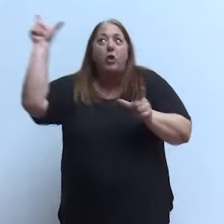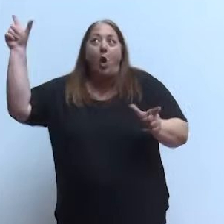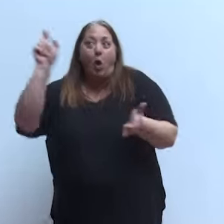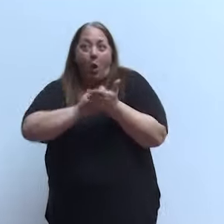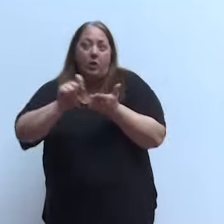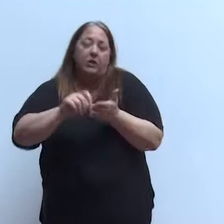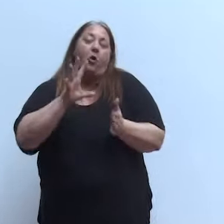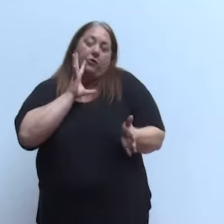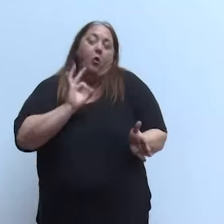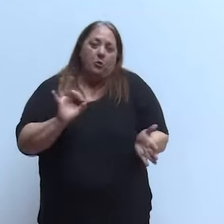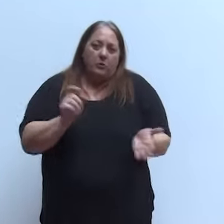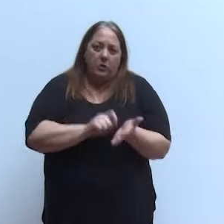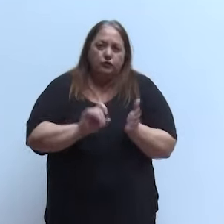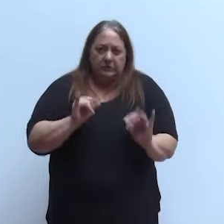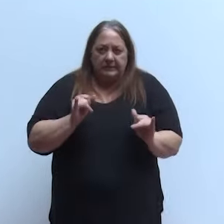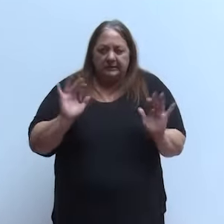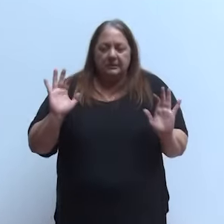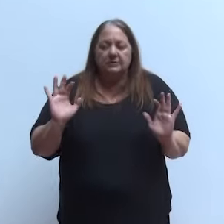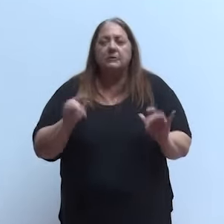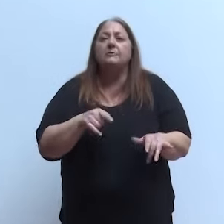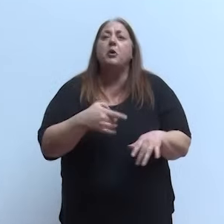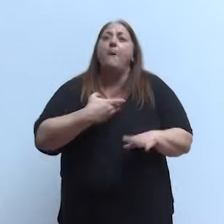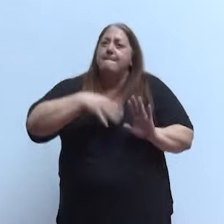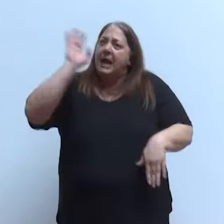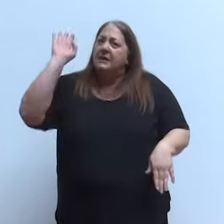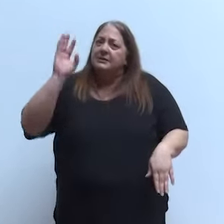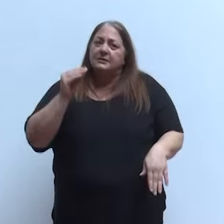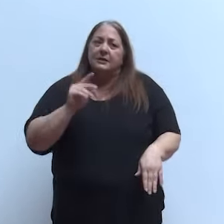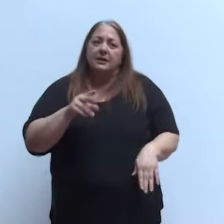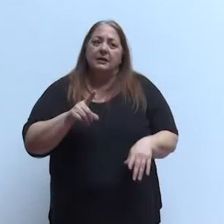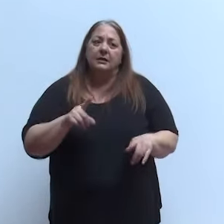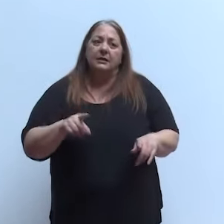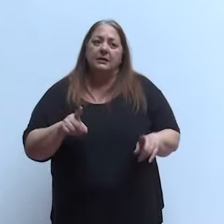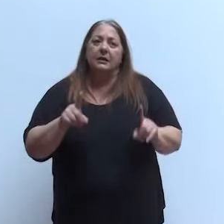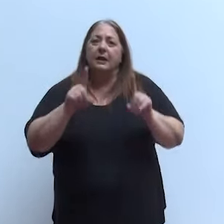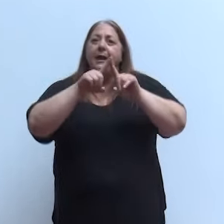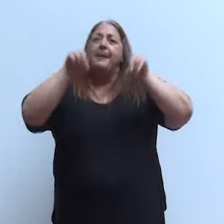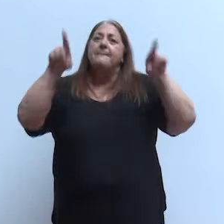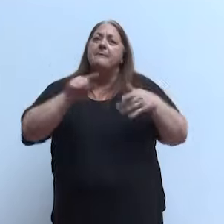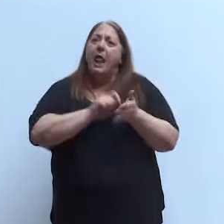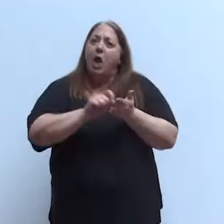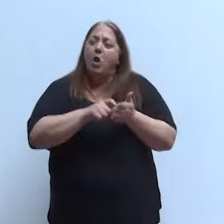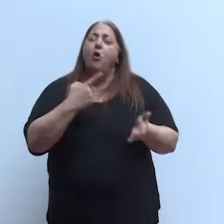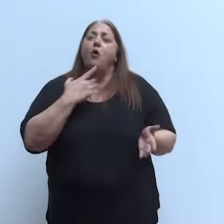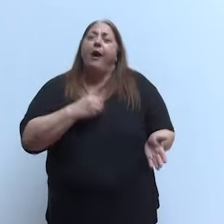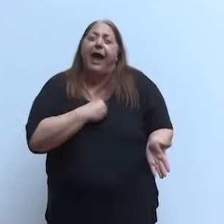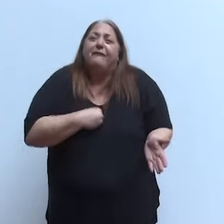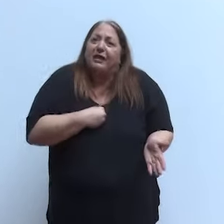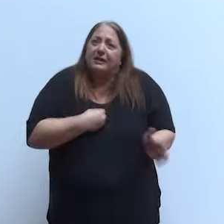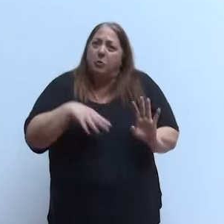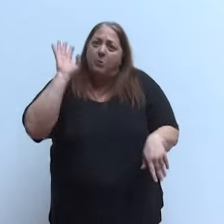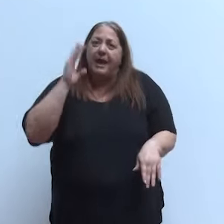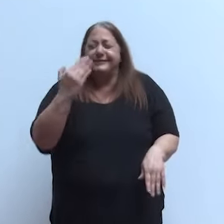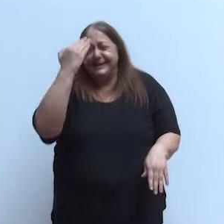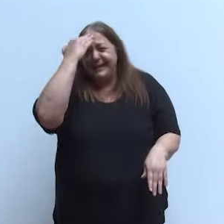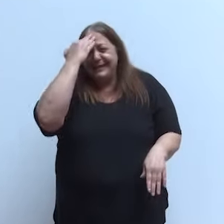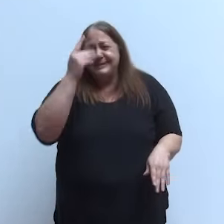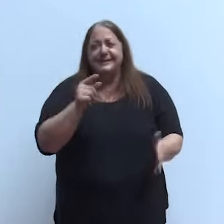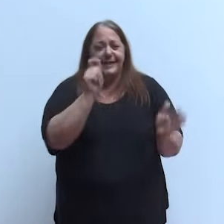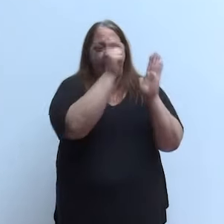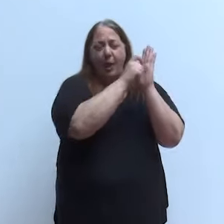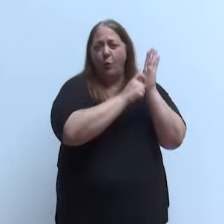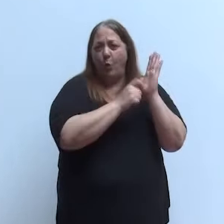también pero es cierto que el plano afectivo es muy difícil de captar con encuestas son 15 encuestas sobre las cuales se basó toda